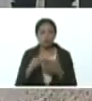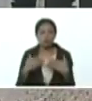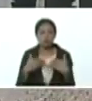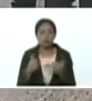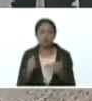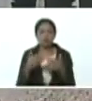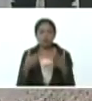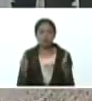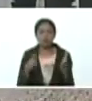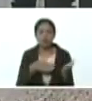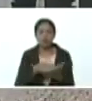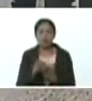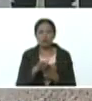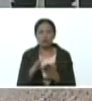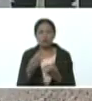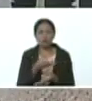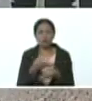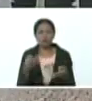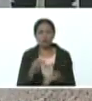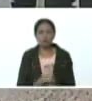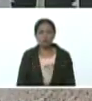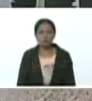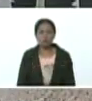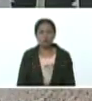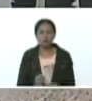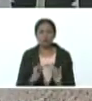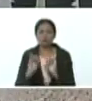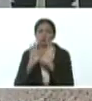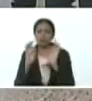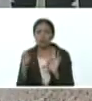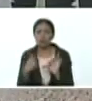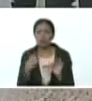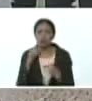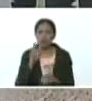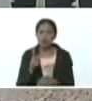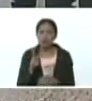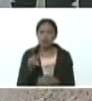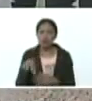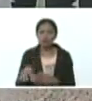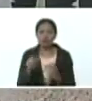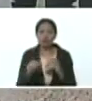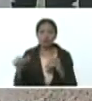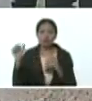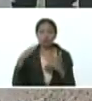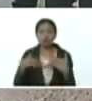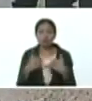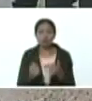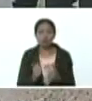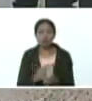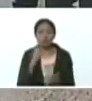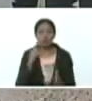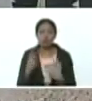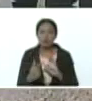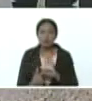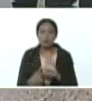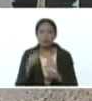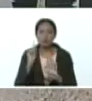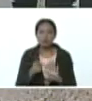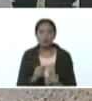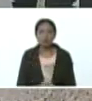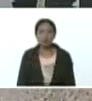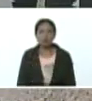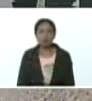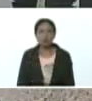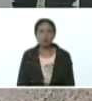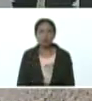Pública gratuita y de calidad. Así que el Estado Mayor de la Salud me presenta aquí